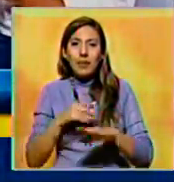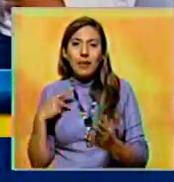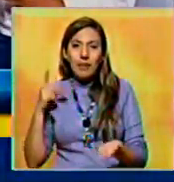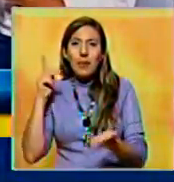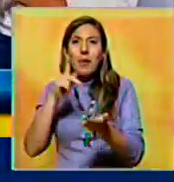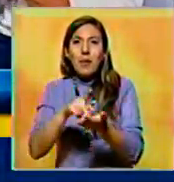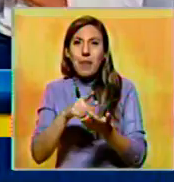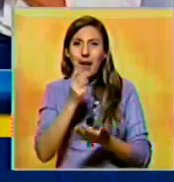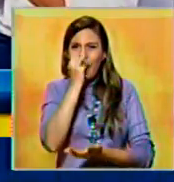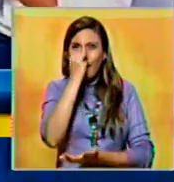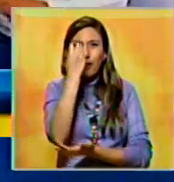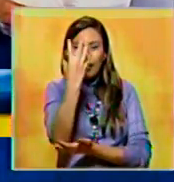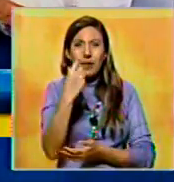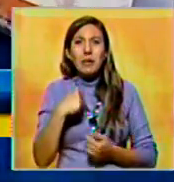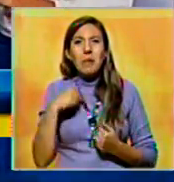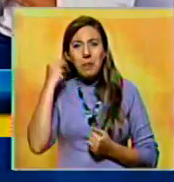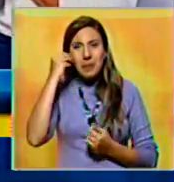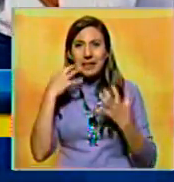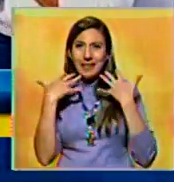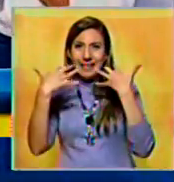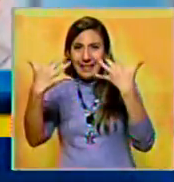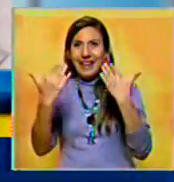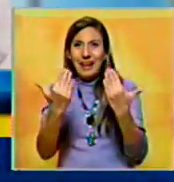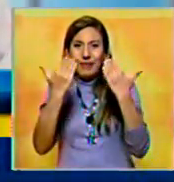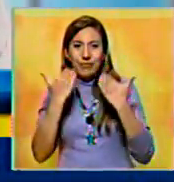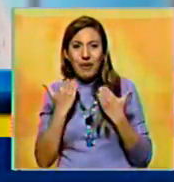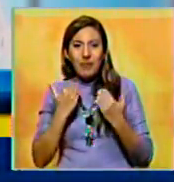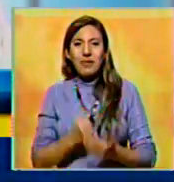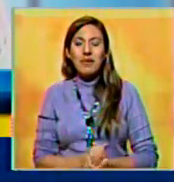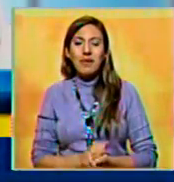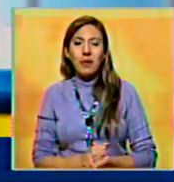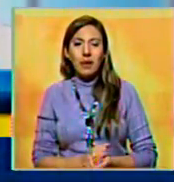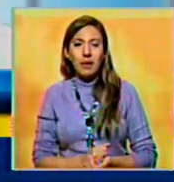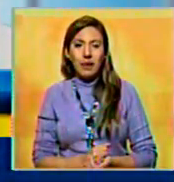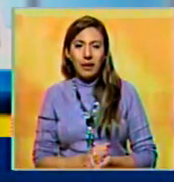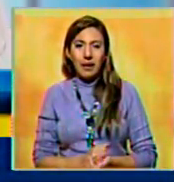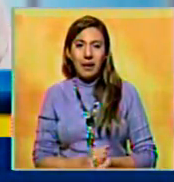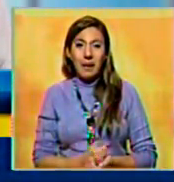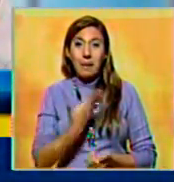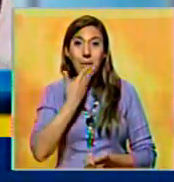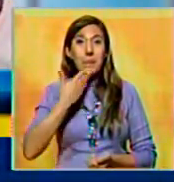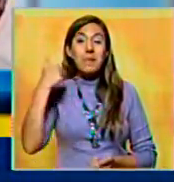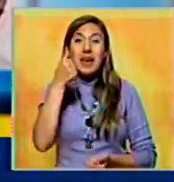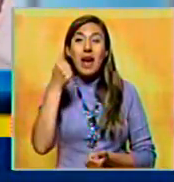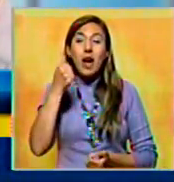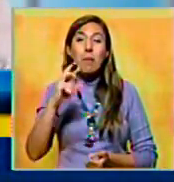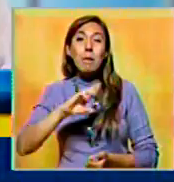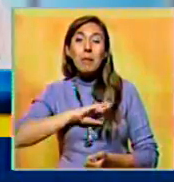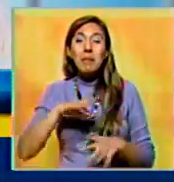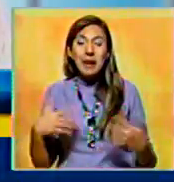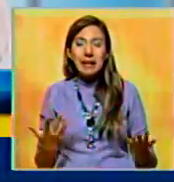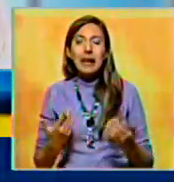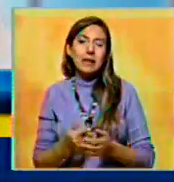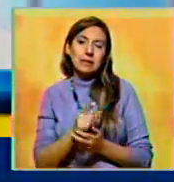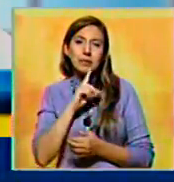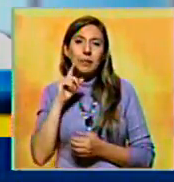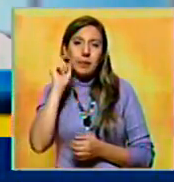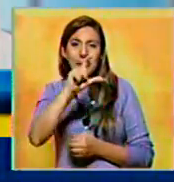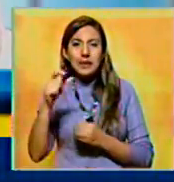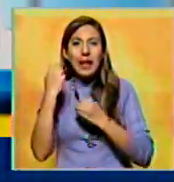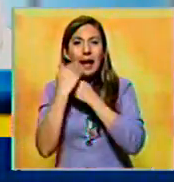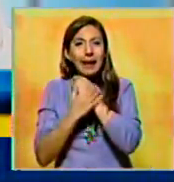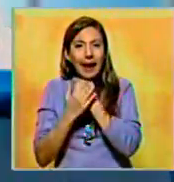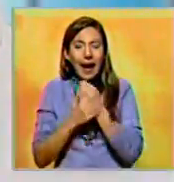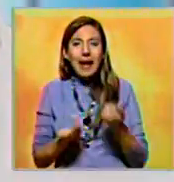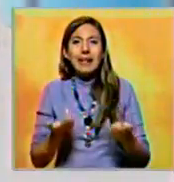la intención de ganarse un público. Y yo siempre digo que el mejor de los premios es el cariño del público. Como la gente grita